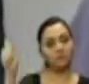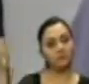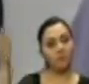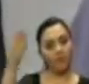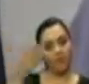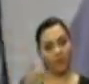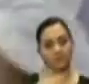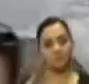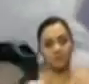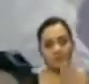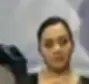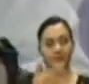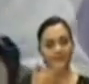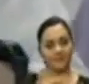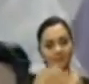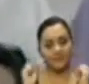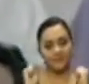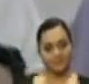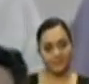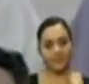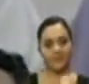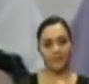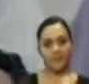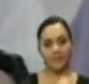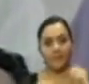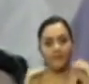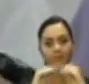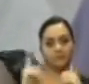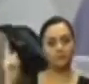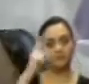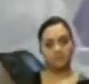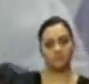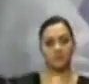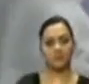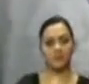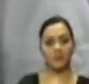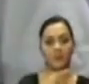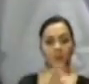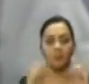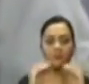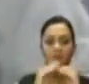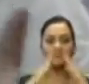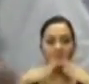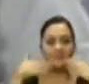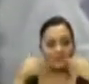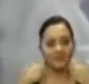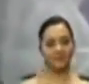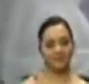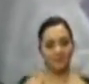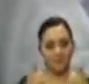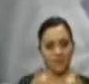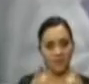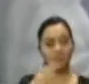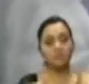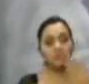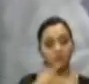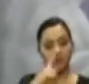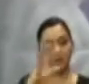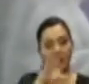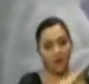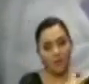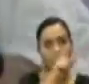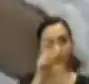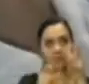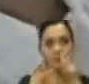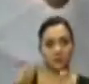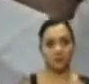Sí, como tú bien dices, ha sido una jornada, como siempre, intensa, pero muy agradable, con la gente sencilla, con la gente de nuestro campo. Busquen